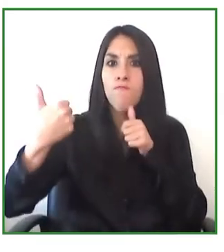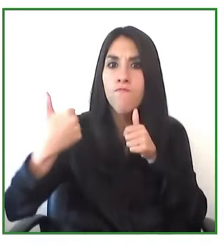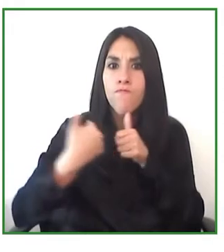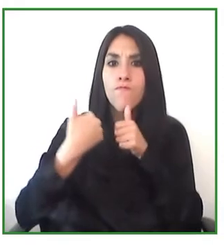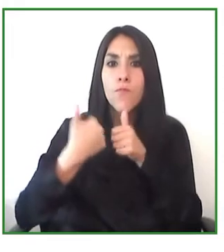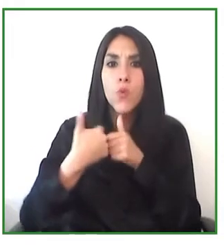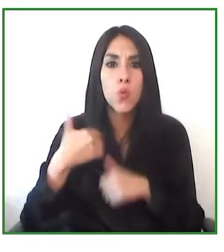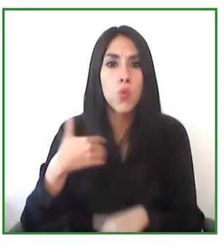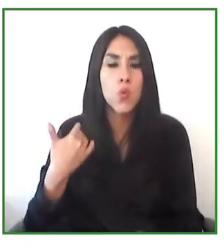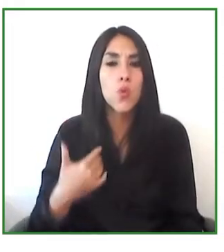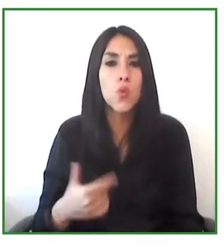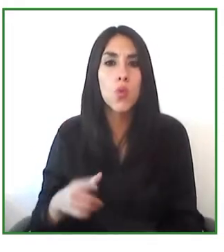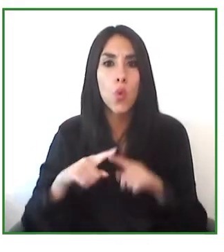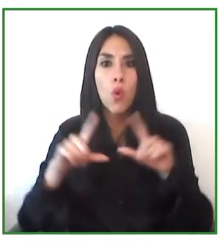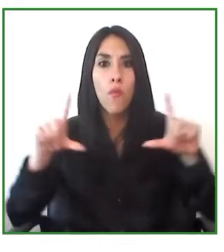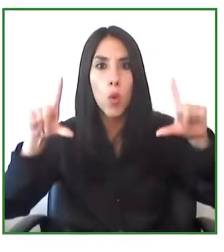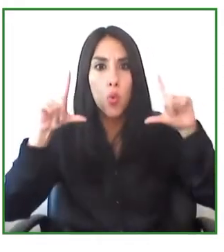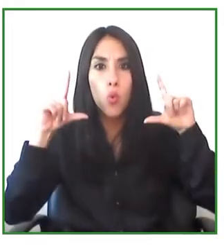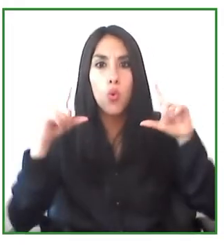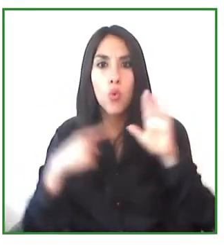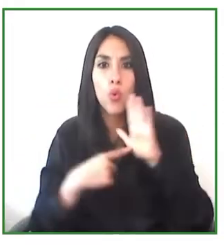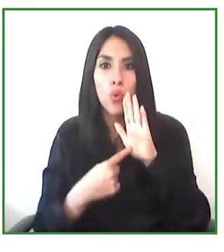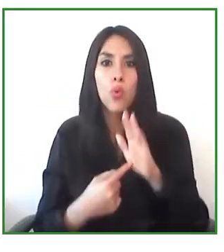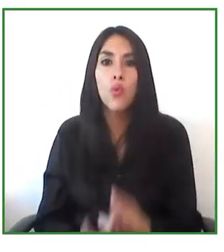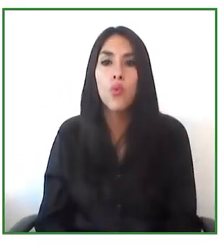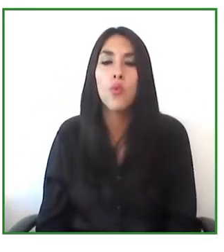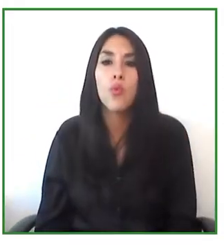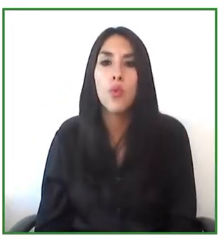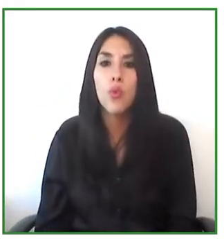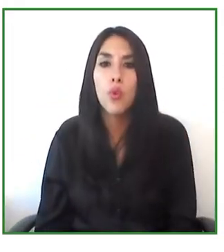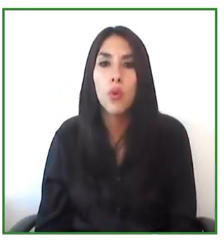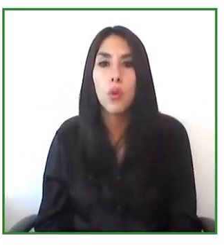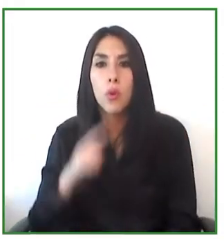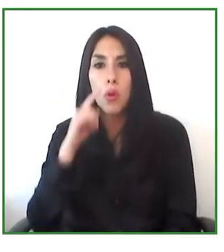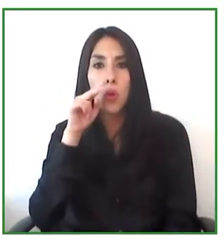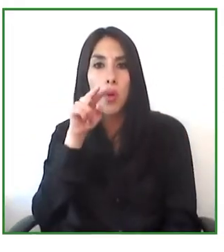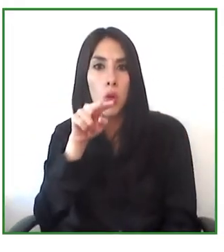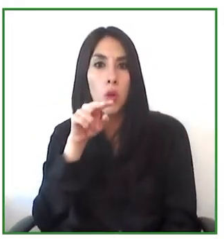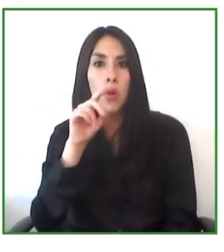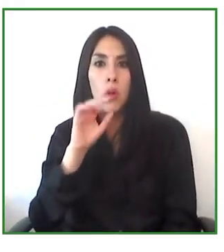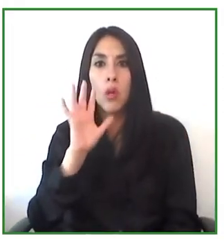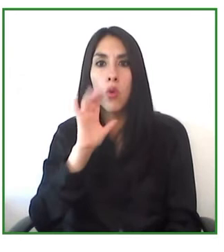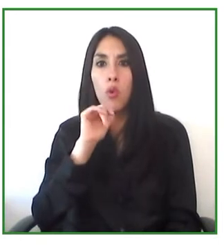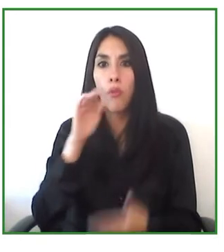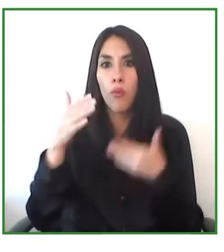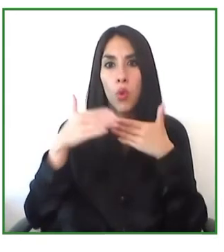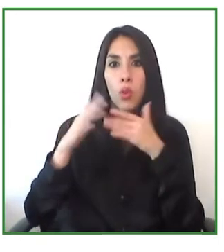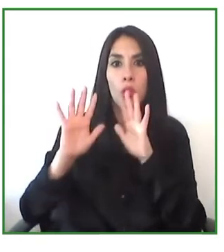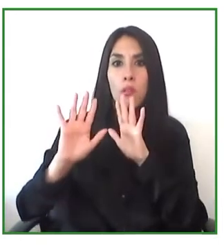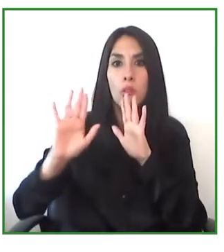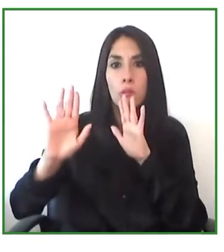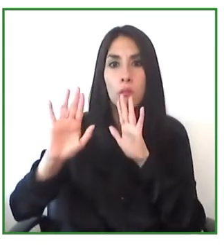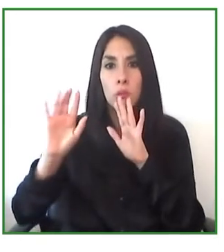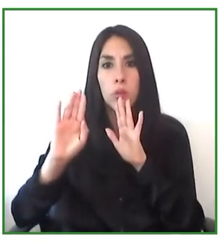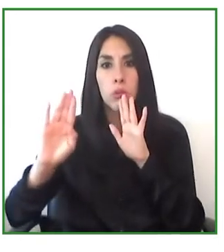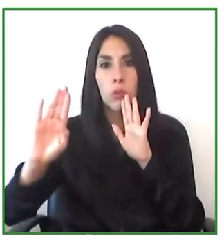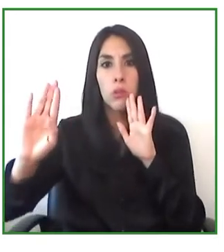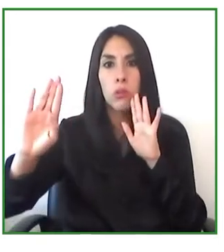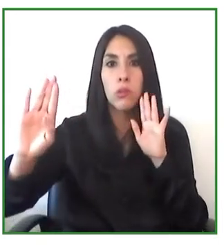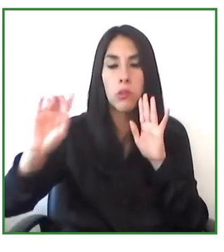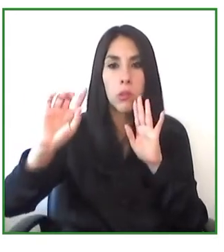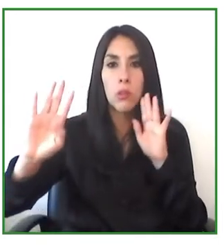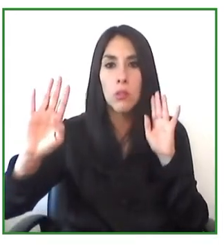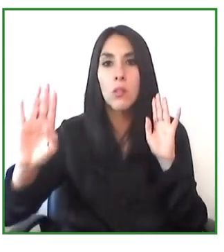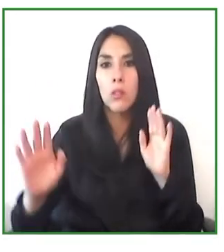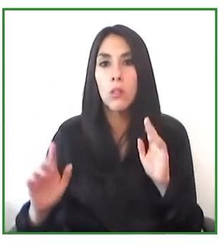solamente mirar para el corto plazo, pero tenemos que mirar en el tiempo cómo va a ser todas estas acciones